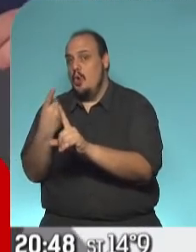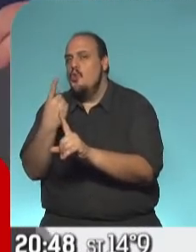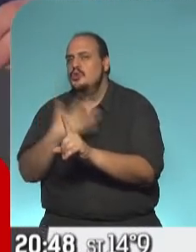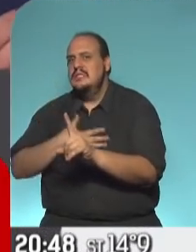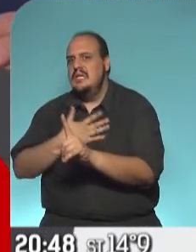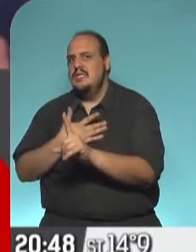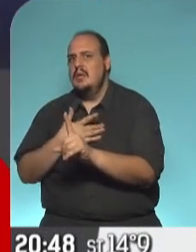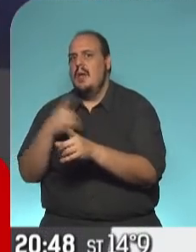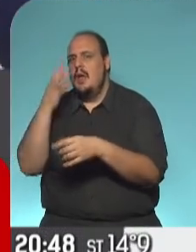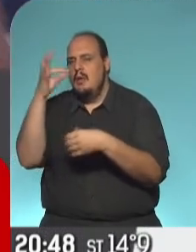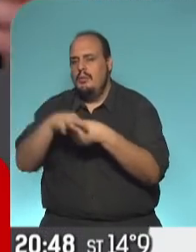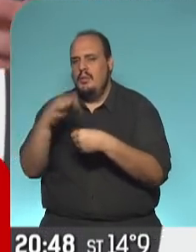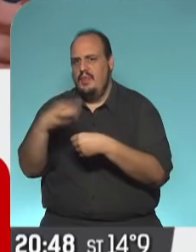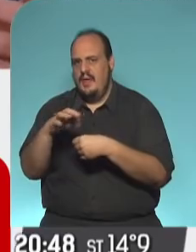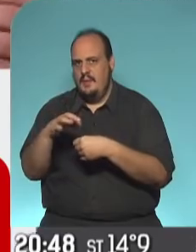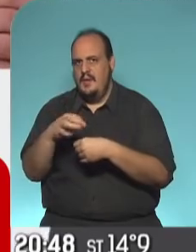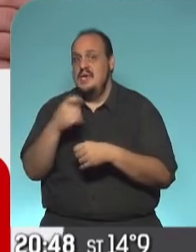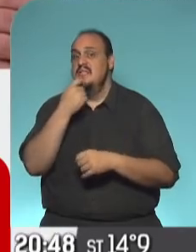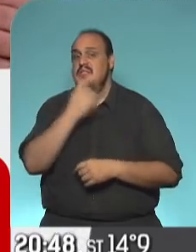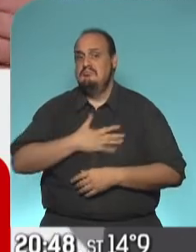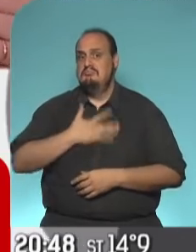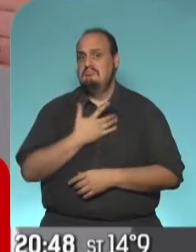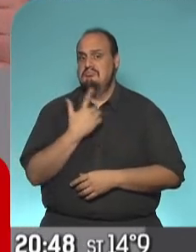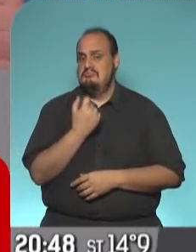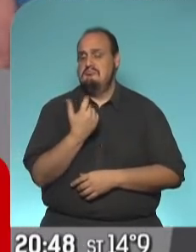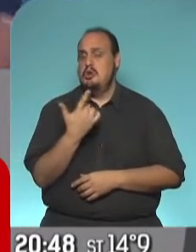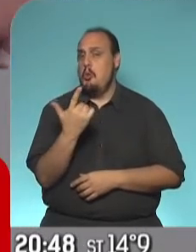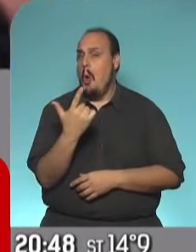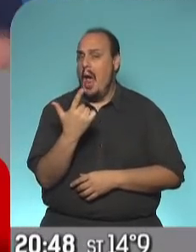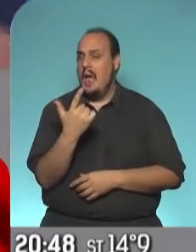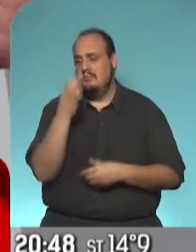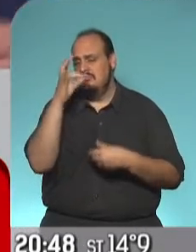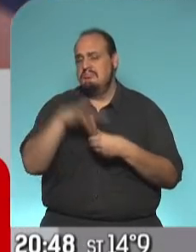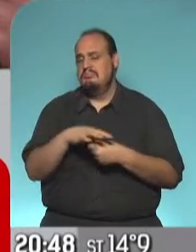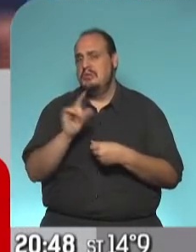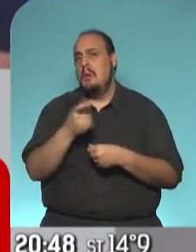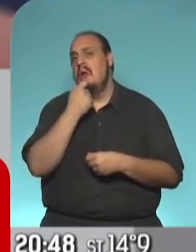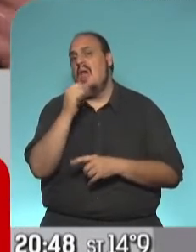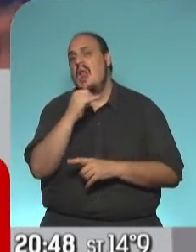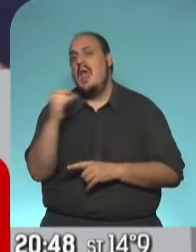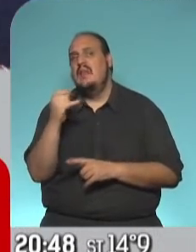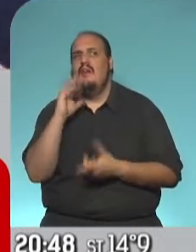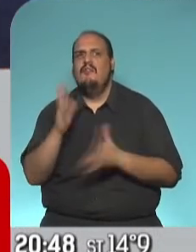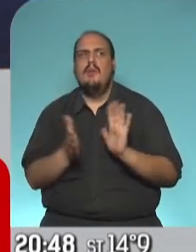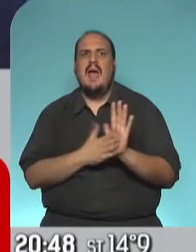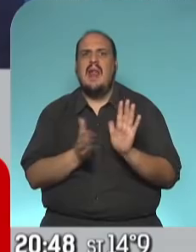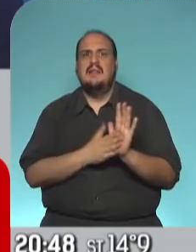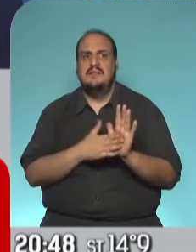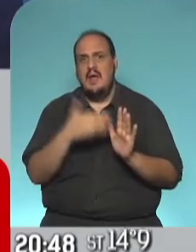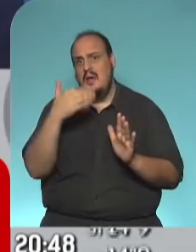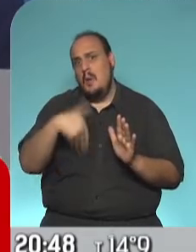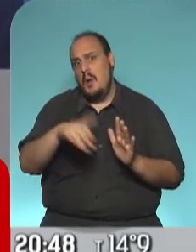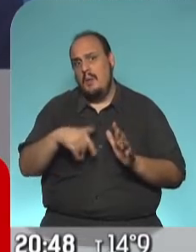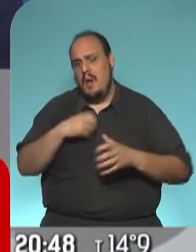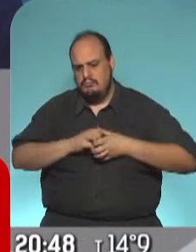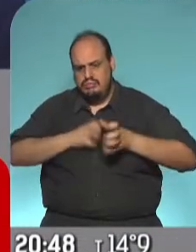está asintomático, no requiere el hisopado, dado que un resultado negativo no garantizaría que no pueda desarrollar